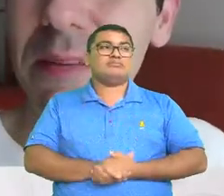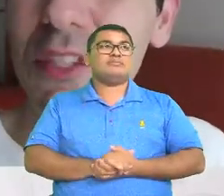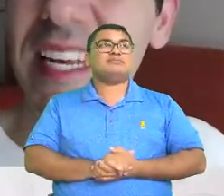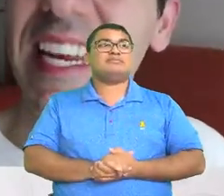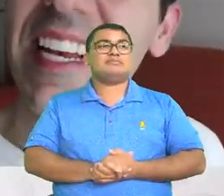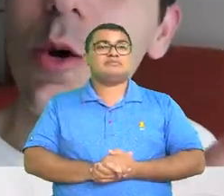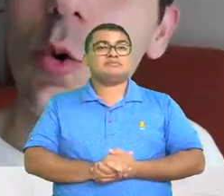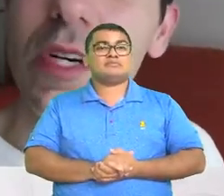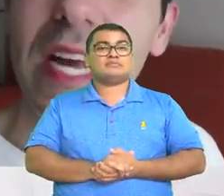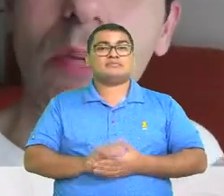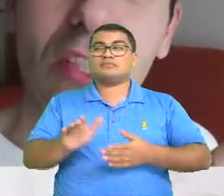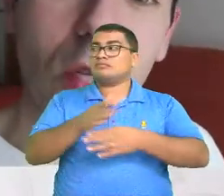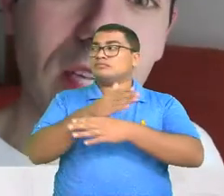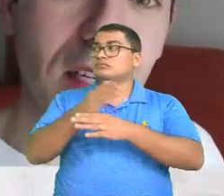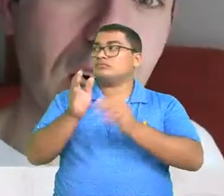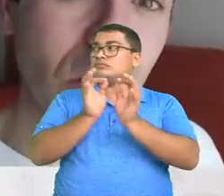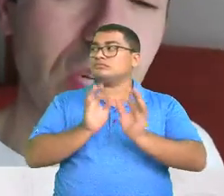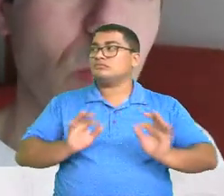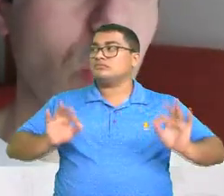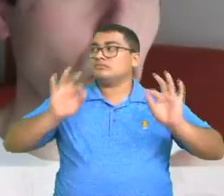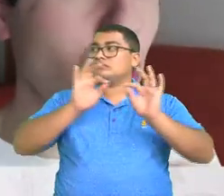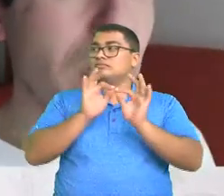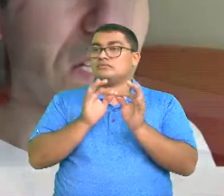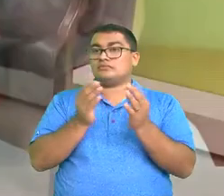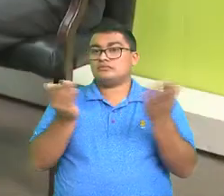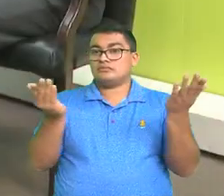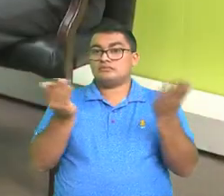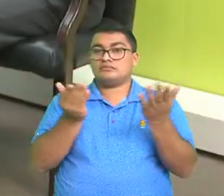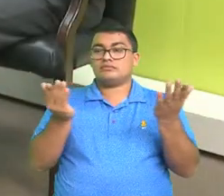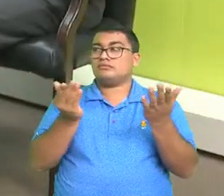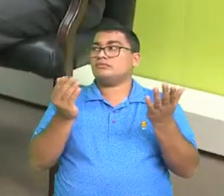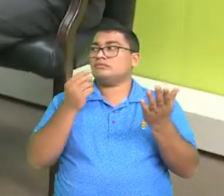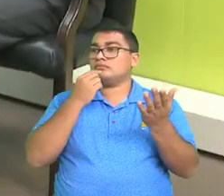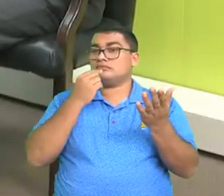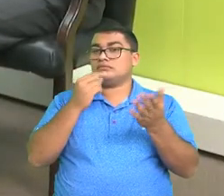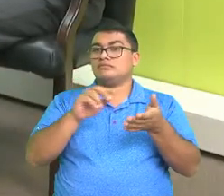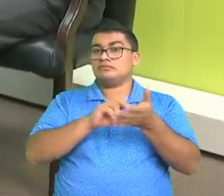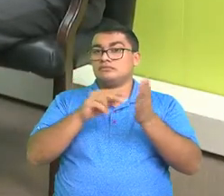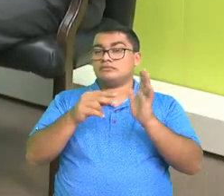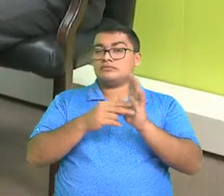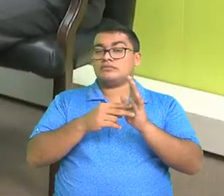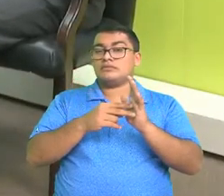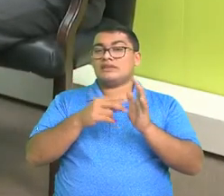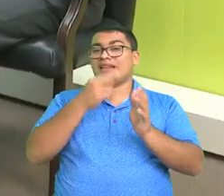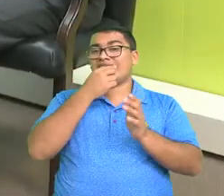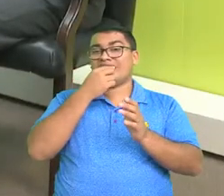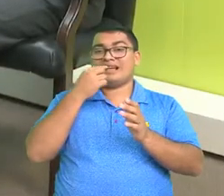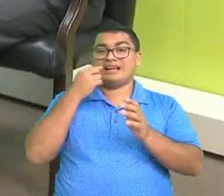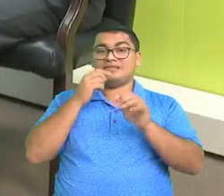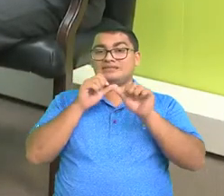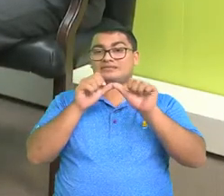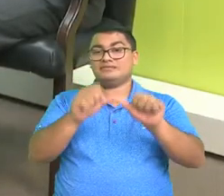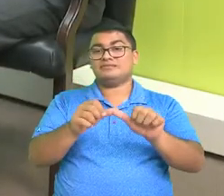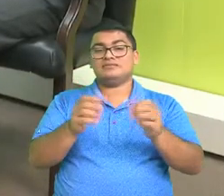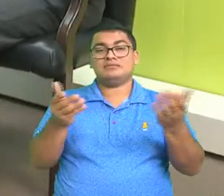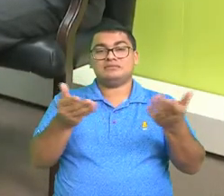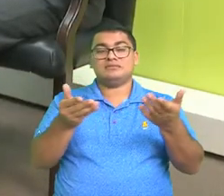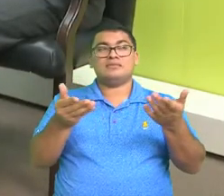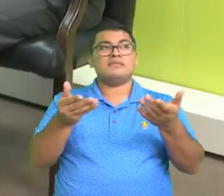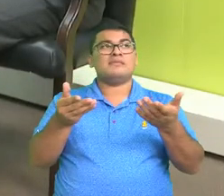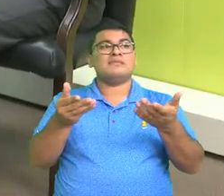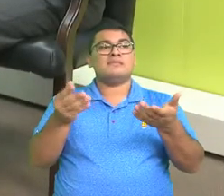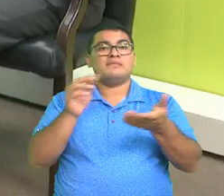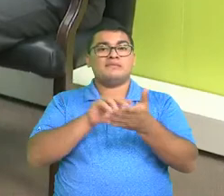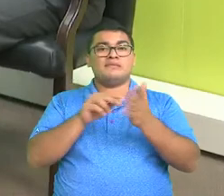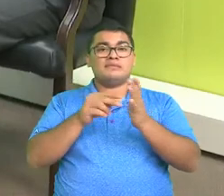el desarrollo de estos dientes es importante para la salida y erupción de los que son los dientes permanentes. Y a veces pierden esta dentadura y